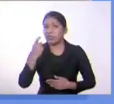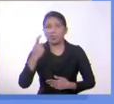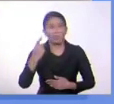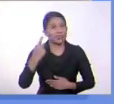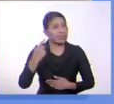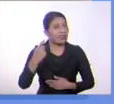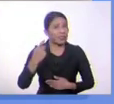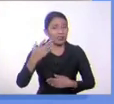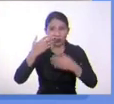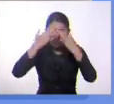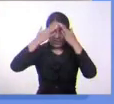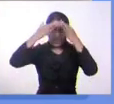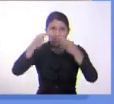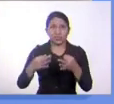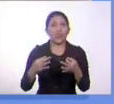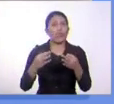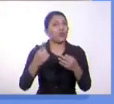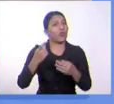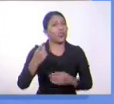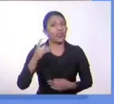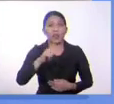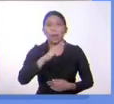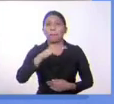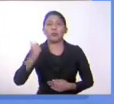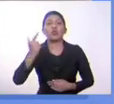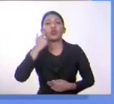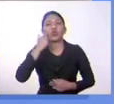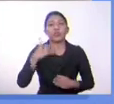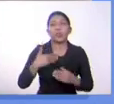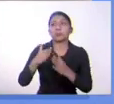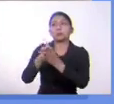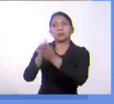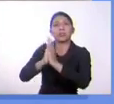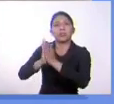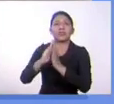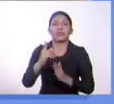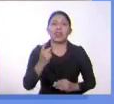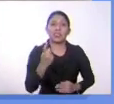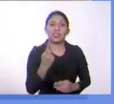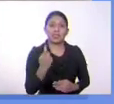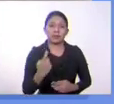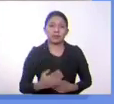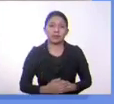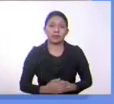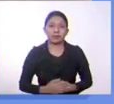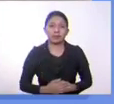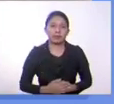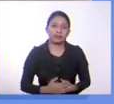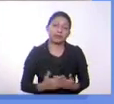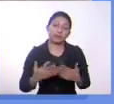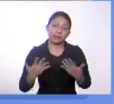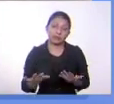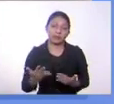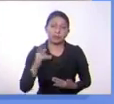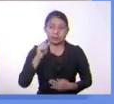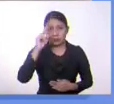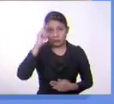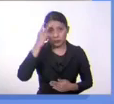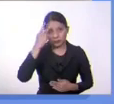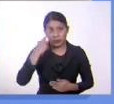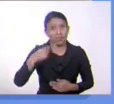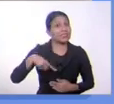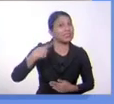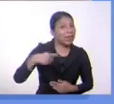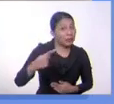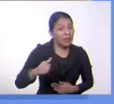una decisión firme por el país donde ha sido presentada. Cabe destacar que no todos los solicitantes